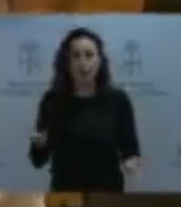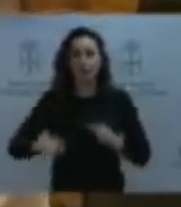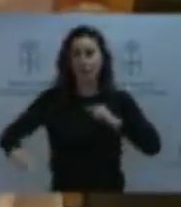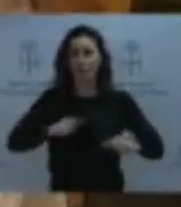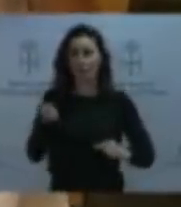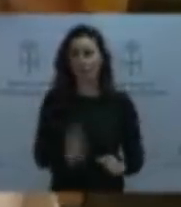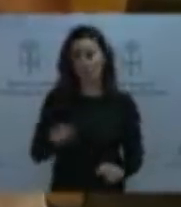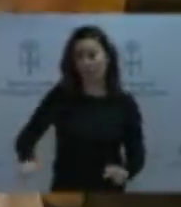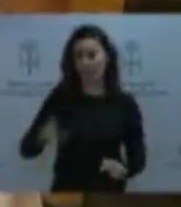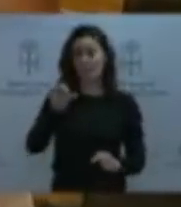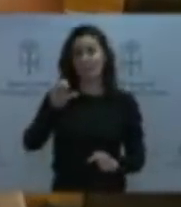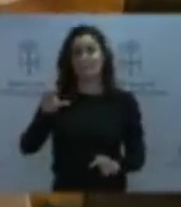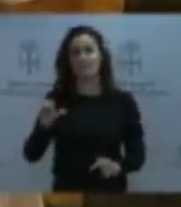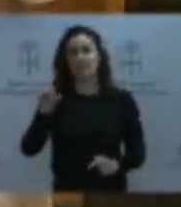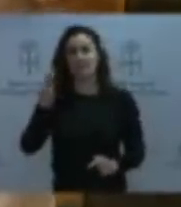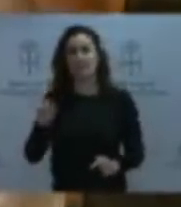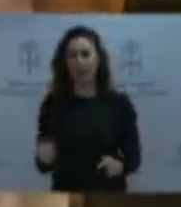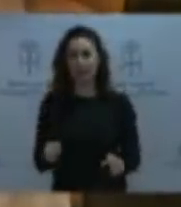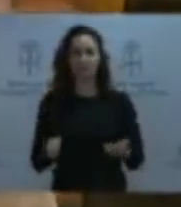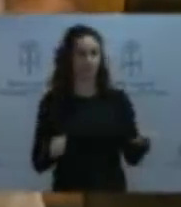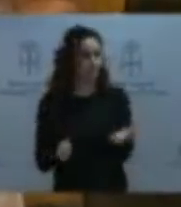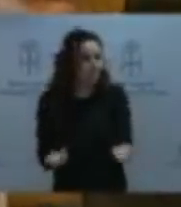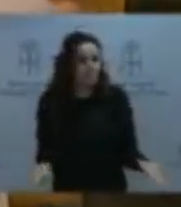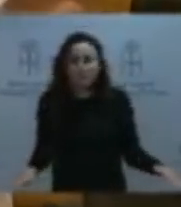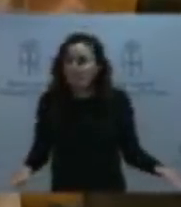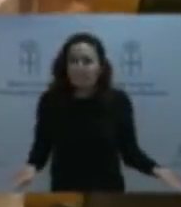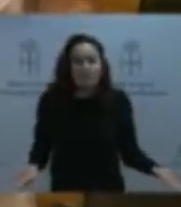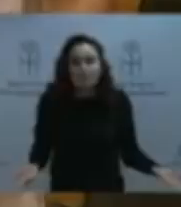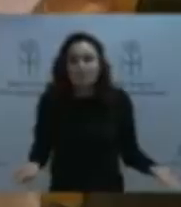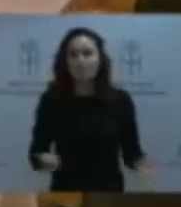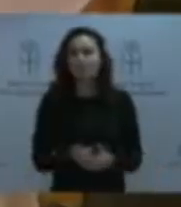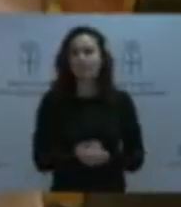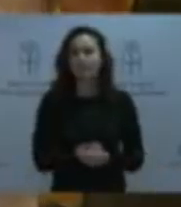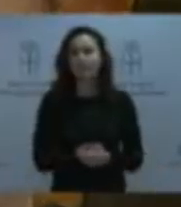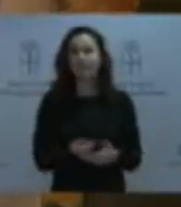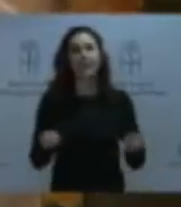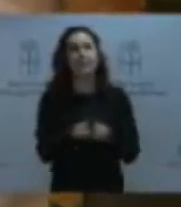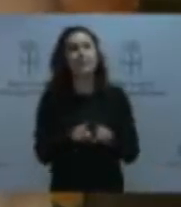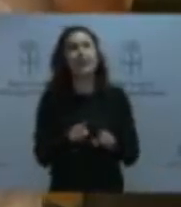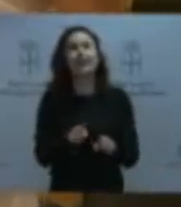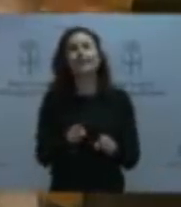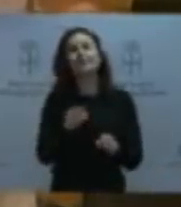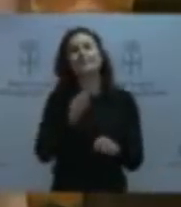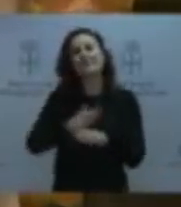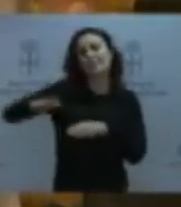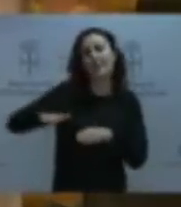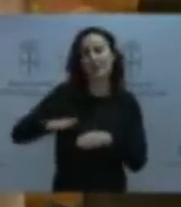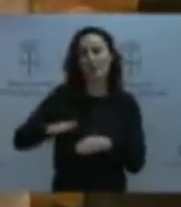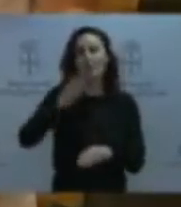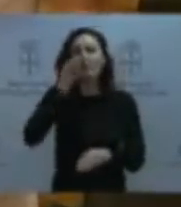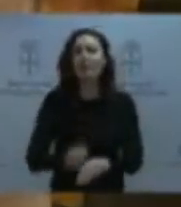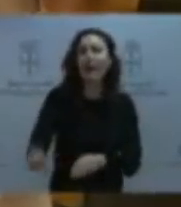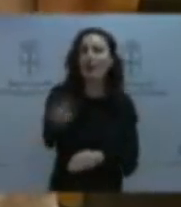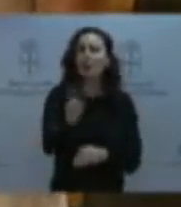SESPA non nos lo faiga ver como un ente autónomo, porque al final tiene que depender de la su